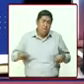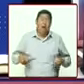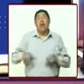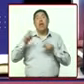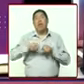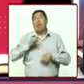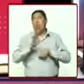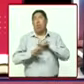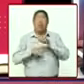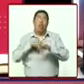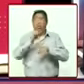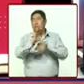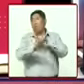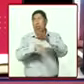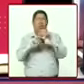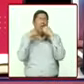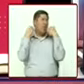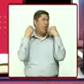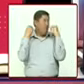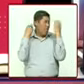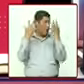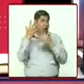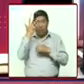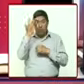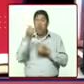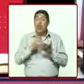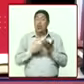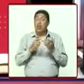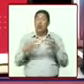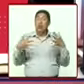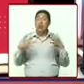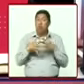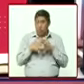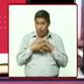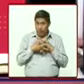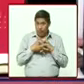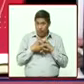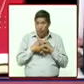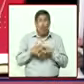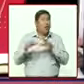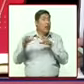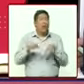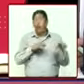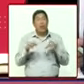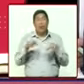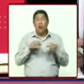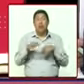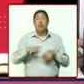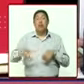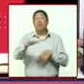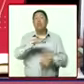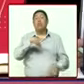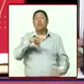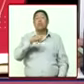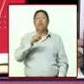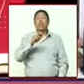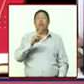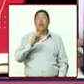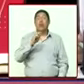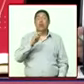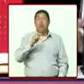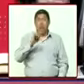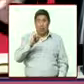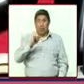tenido que caminar largas distancias justamente por ese bloqueo que se está realizando en Parotani, kilómetro